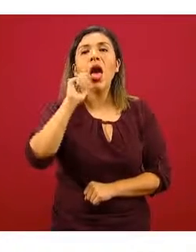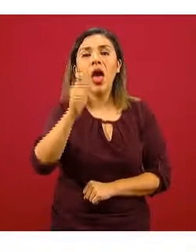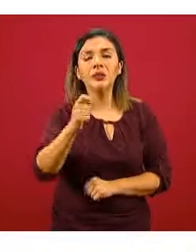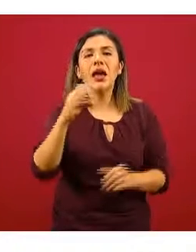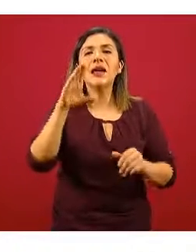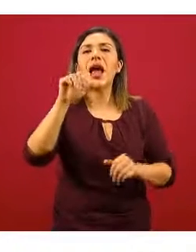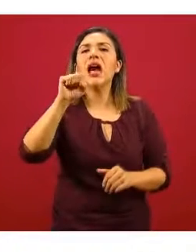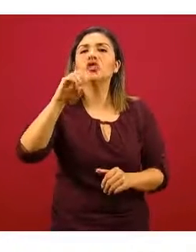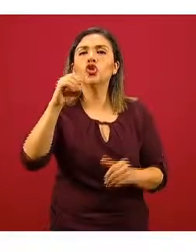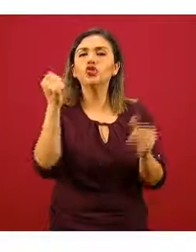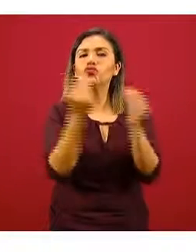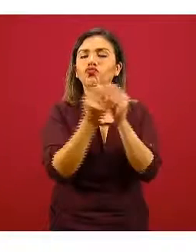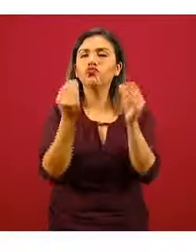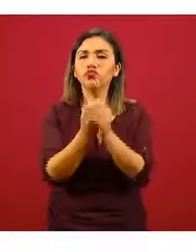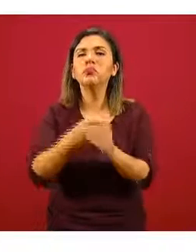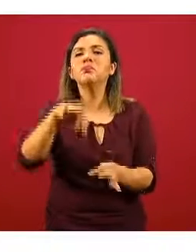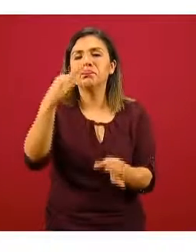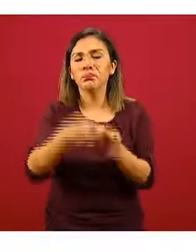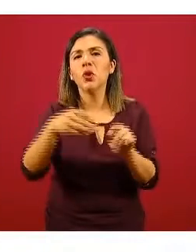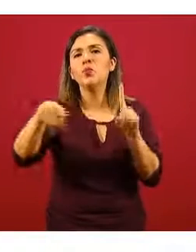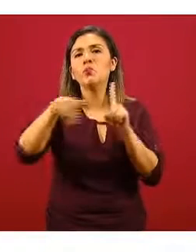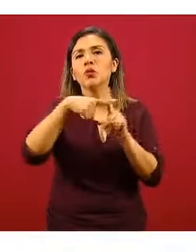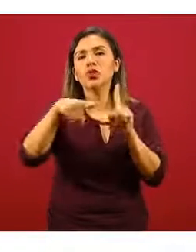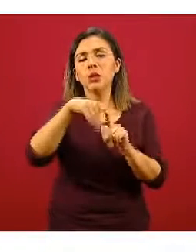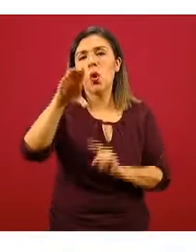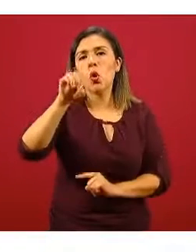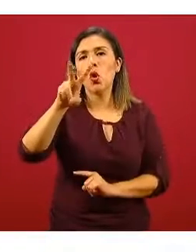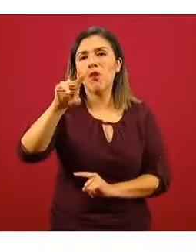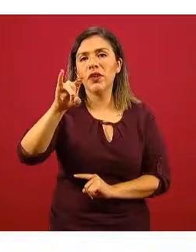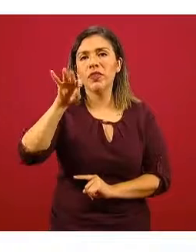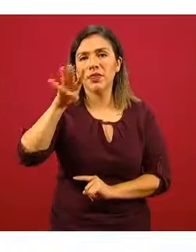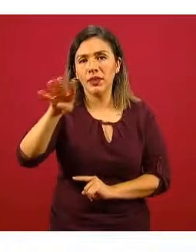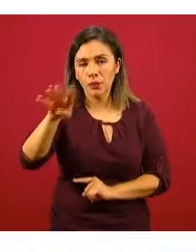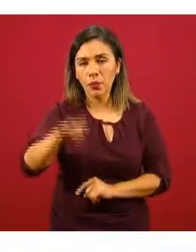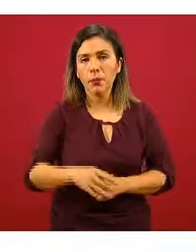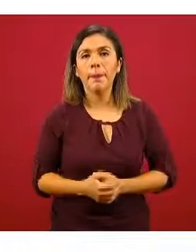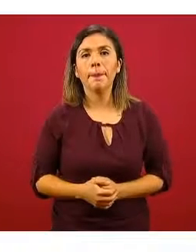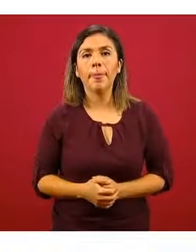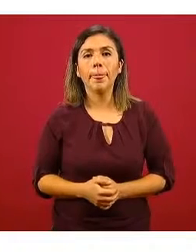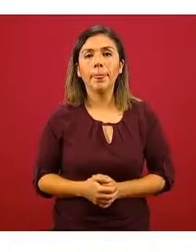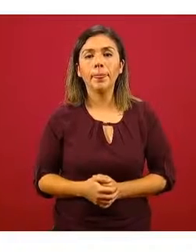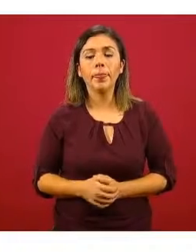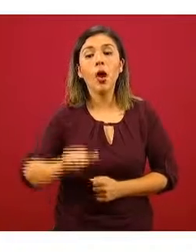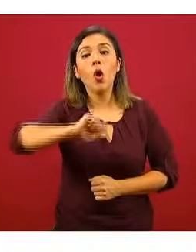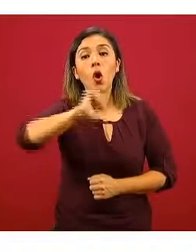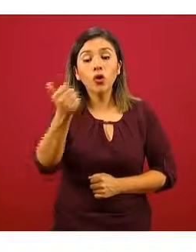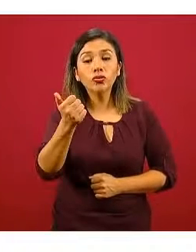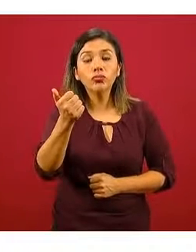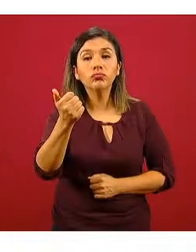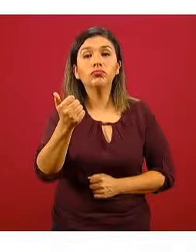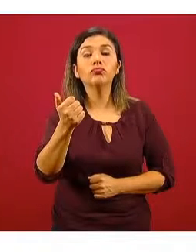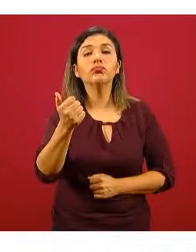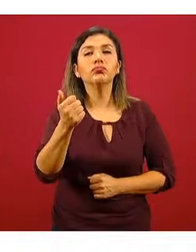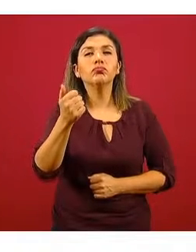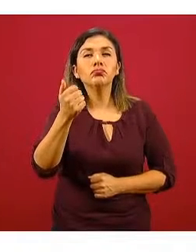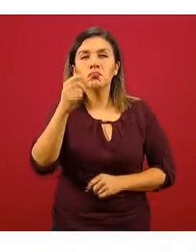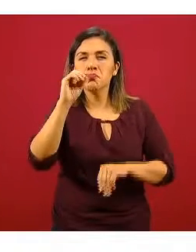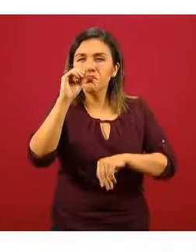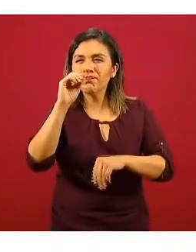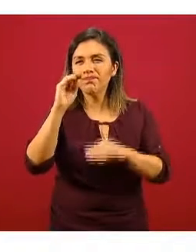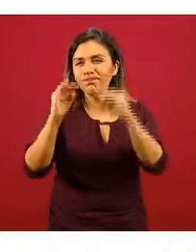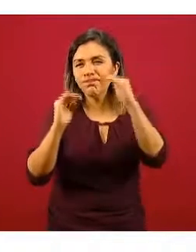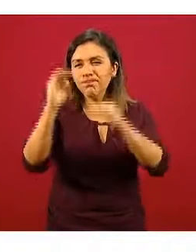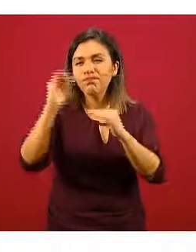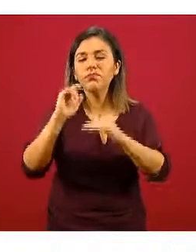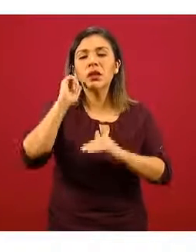confirmados de COVID-19, que es la enfermedad que produce este virus. Una quinta parte, poquito más de una quinta parte,